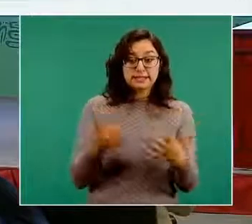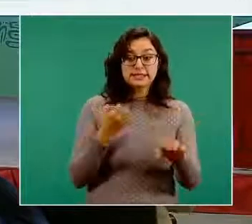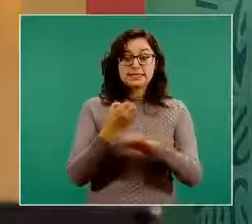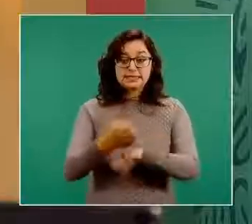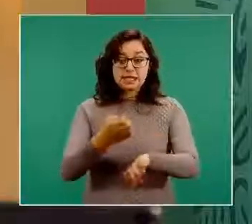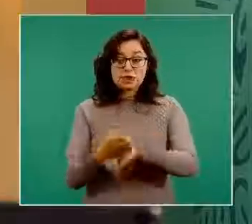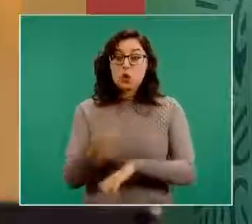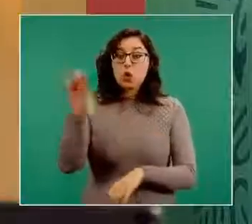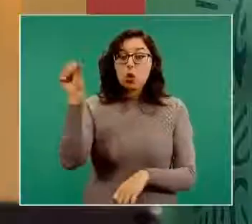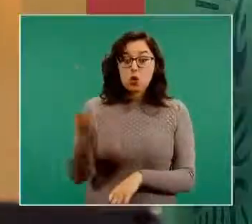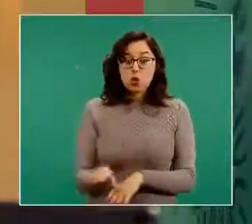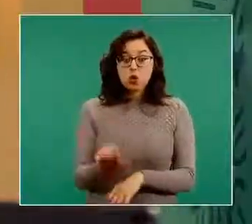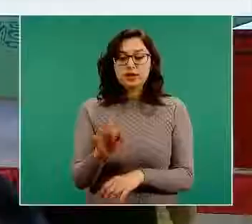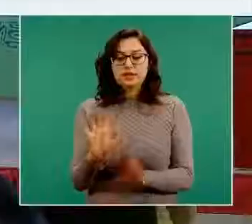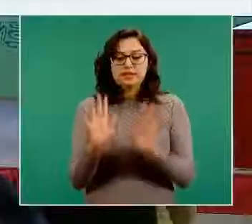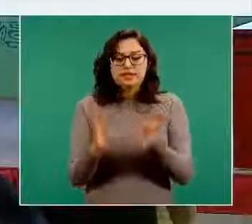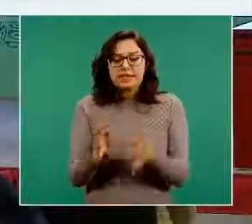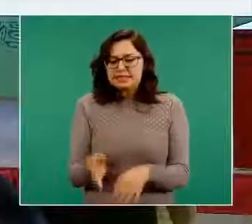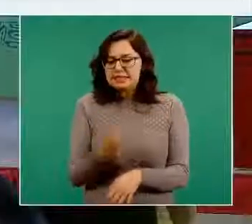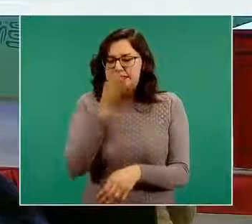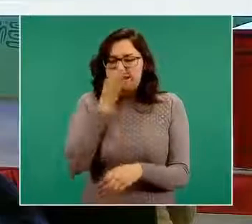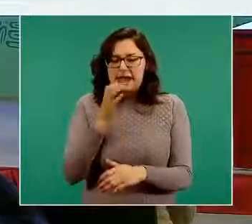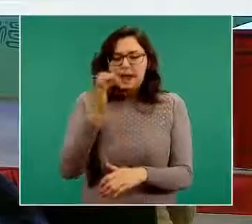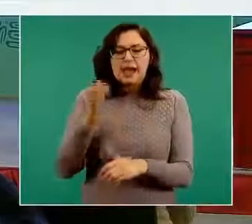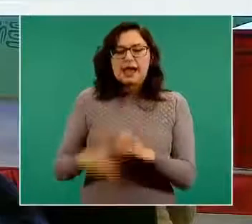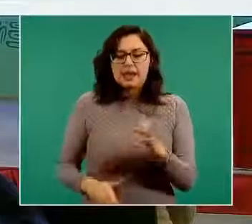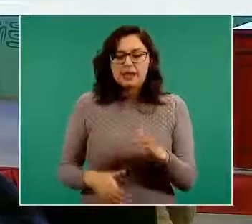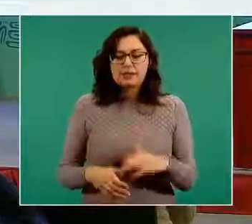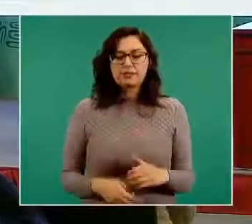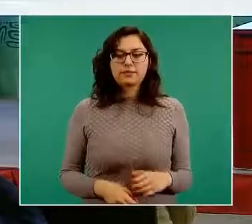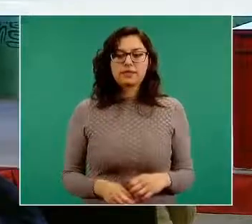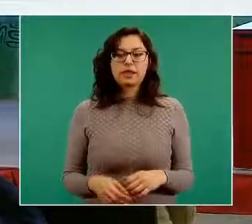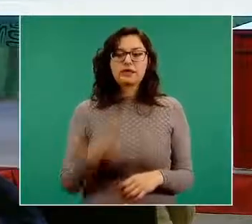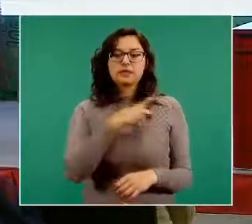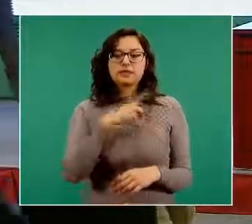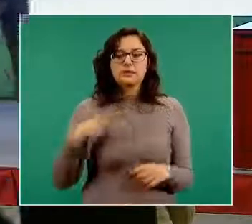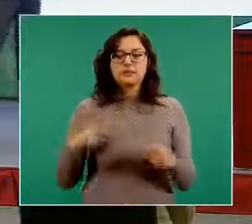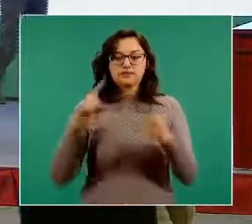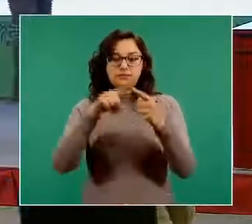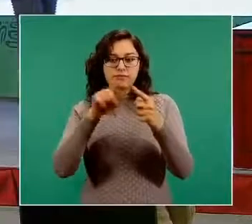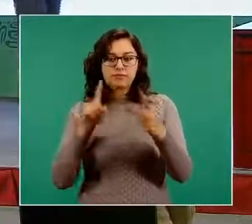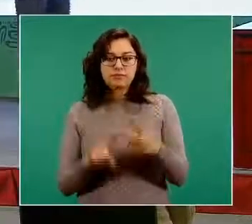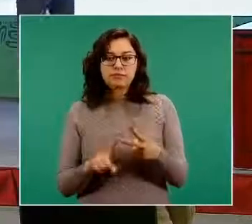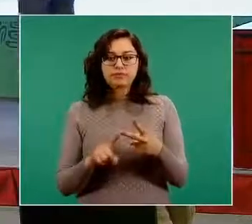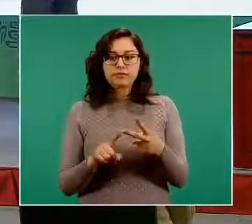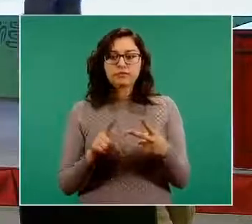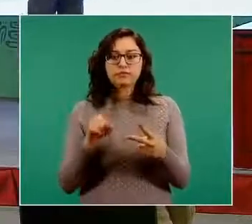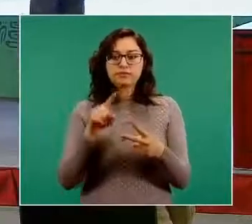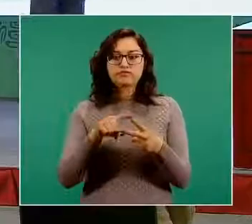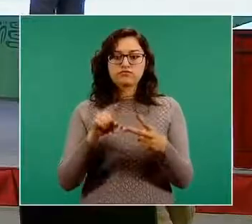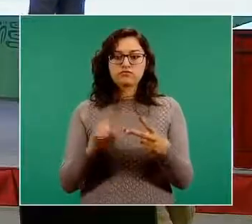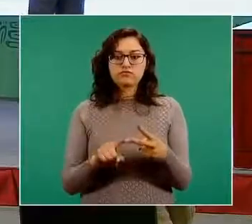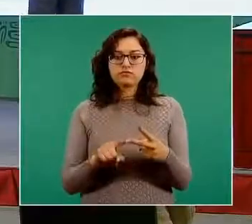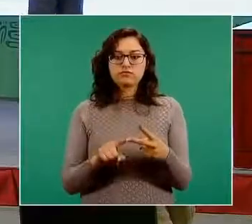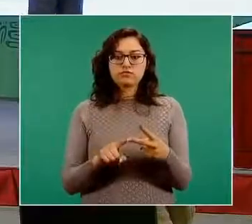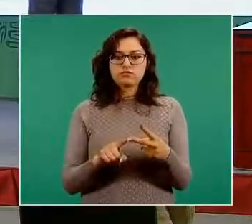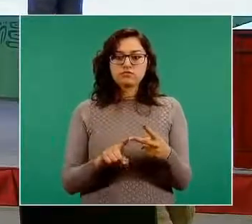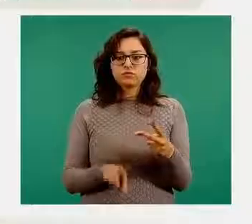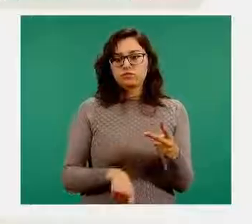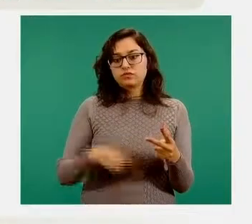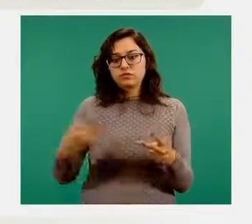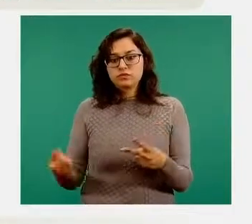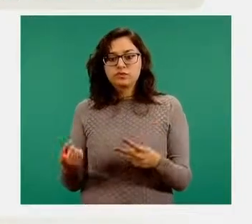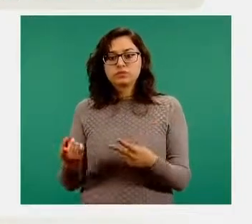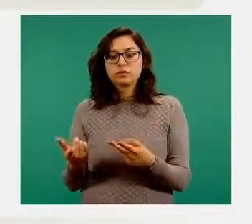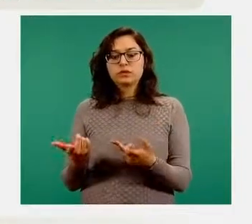de utilizarlo. Aquí 2 elementos que me gustaría identifiquen. Uno es, existe un pequeño número de